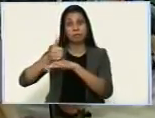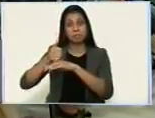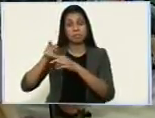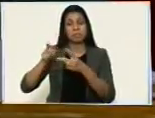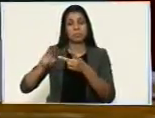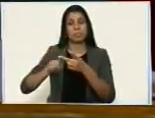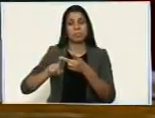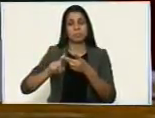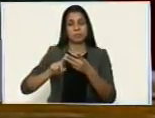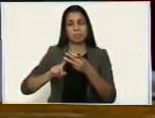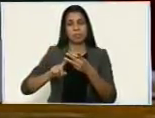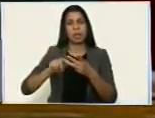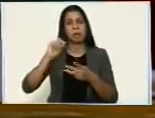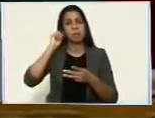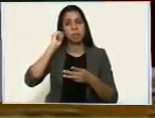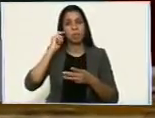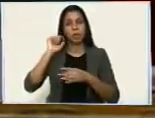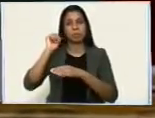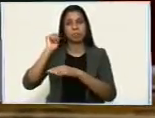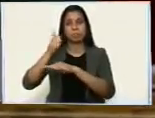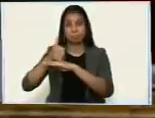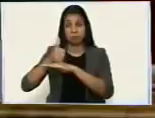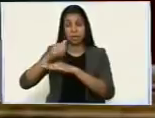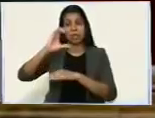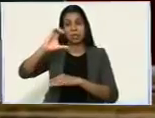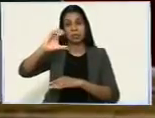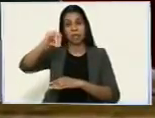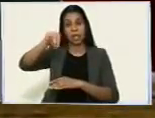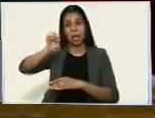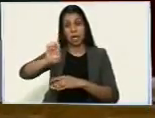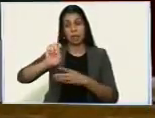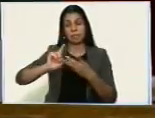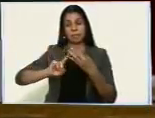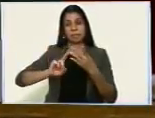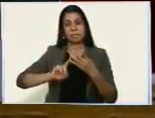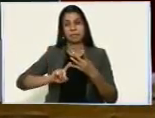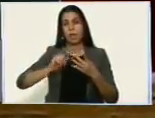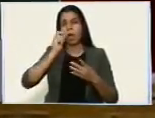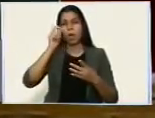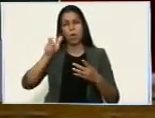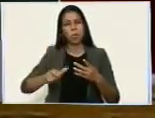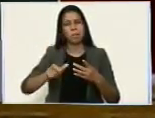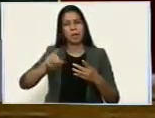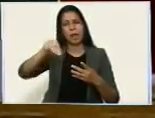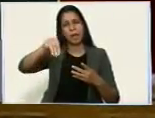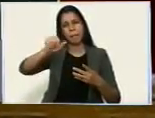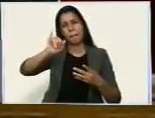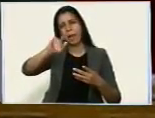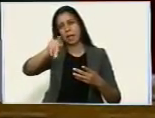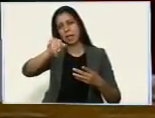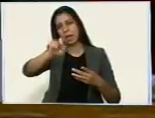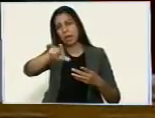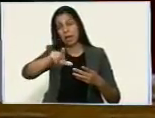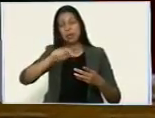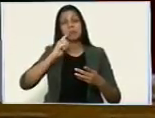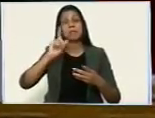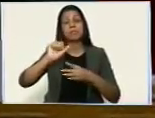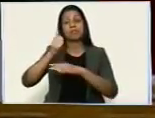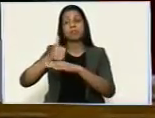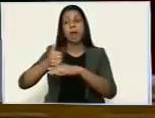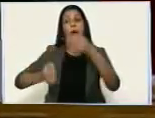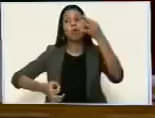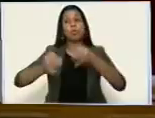Bolivariana de Venezuela, a Tibisay Lucena, presidente del Consejo Nacional Electoral, Michael José Moreno Pérez, presidente del Tribunal Supremo